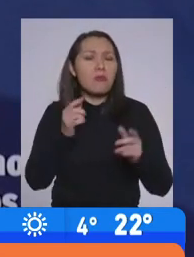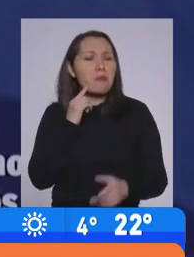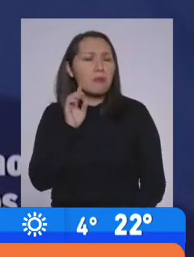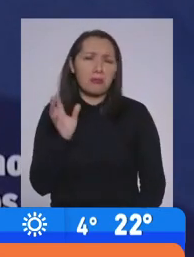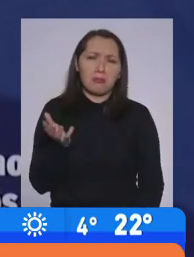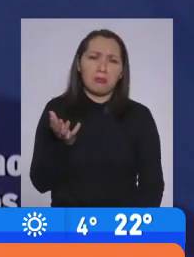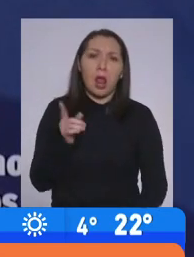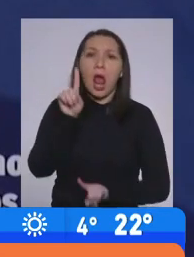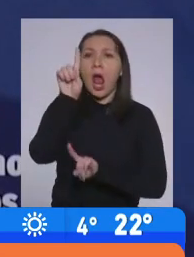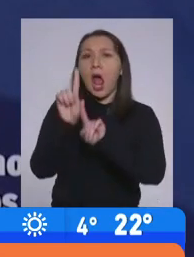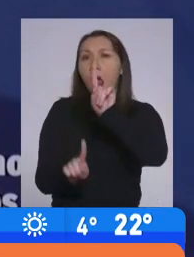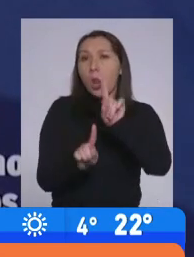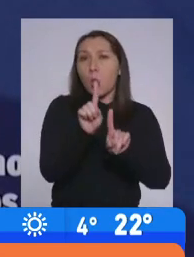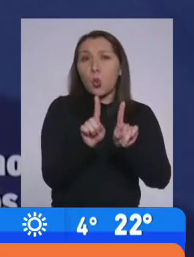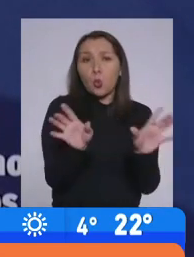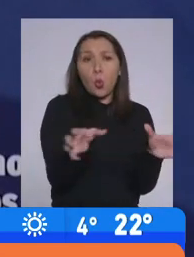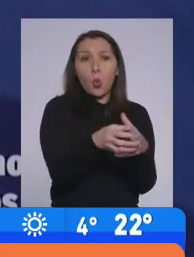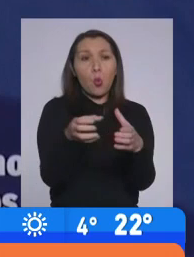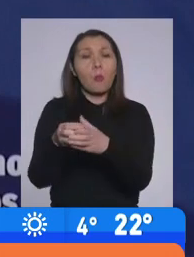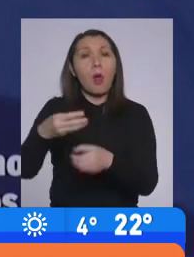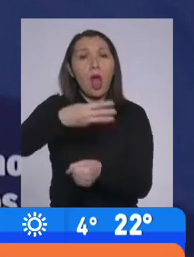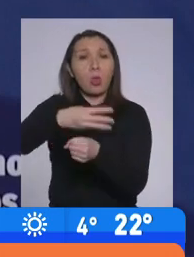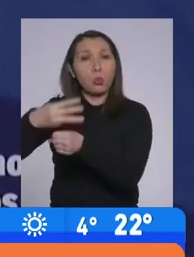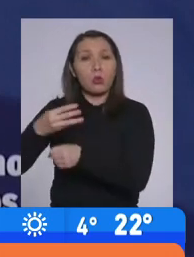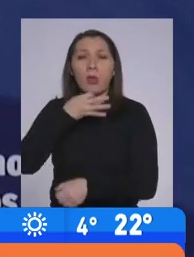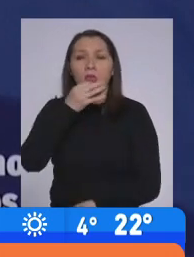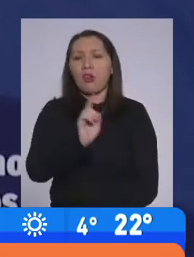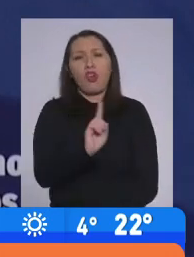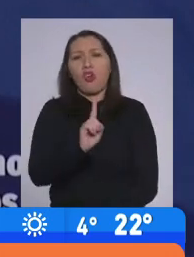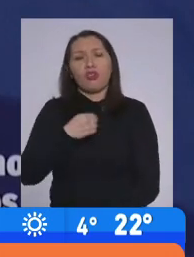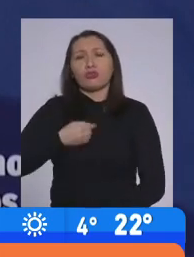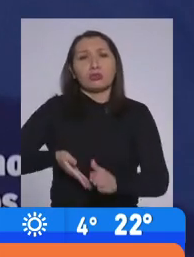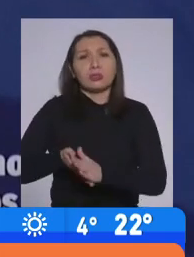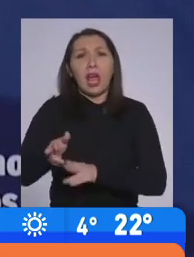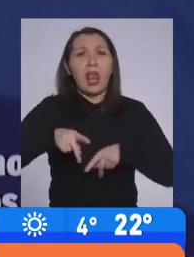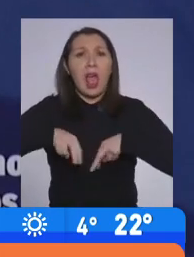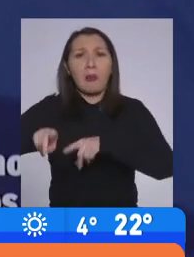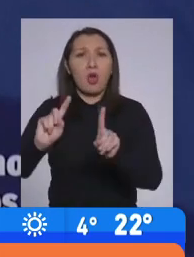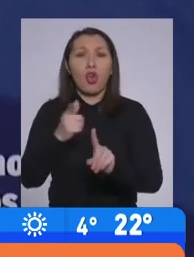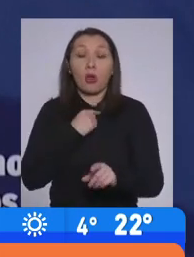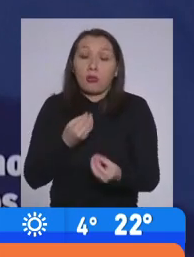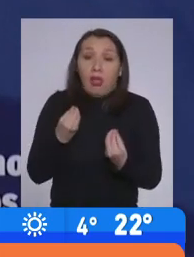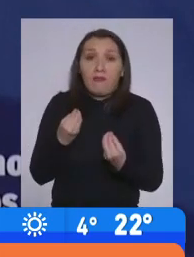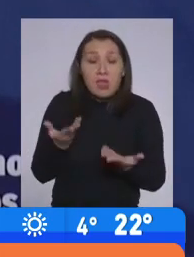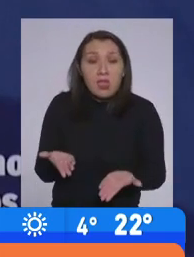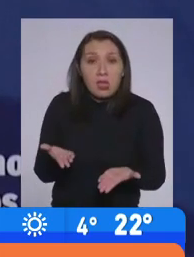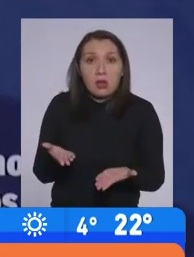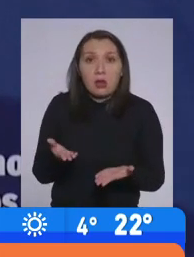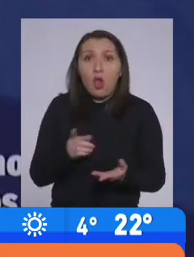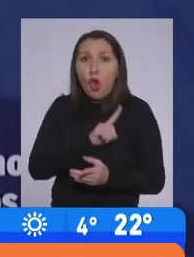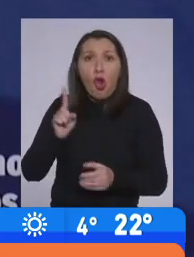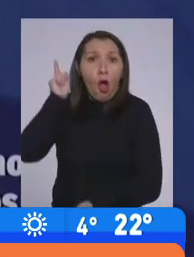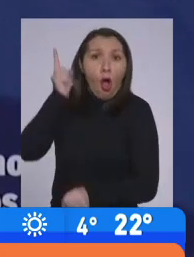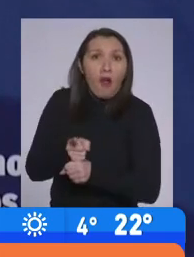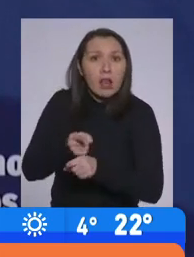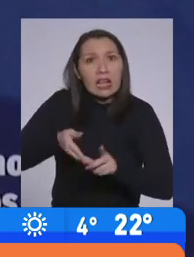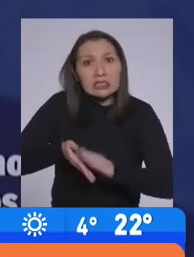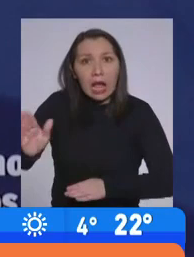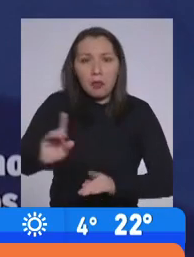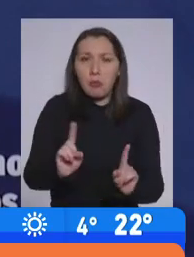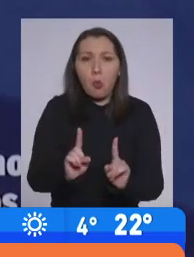que algunas agrupaciones de adultos mayores no iban a salir a caminar procesos lógicos no es obligación